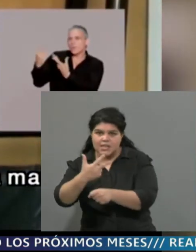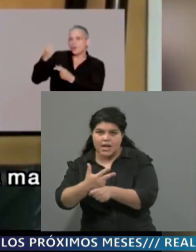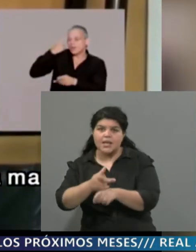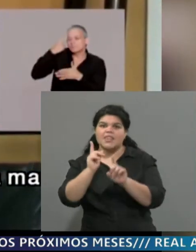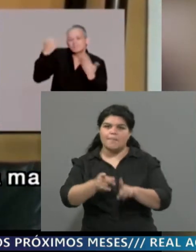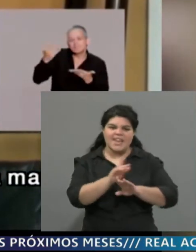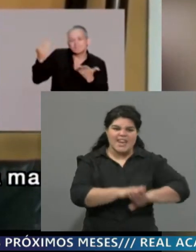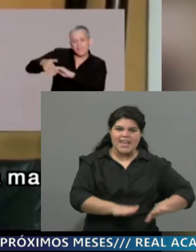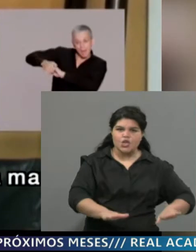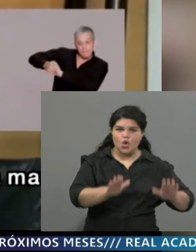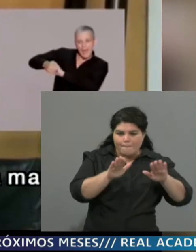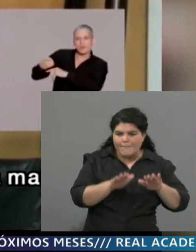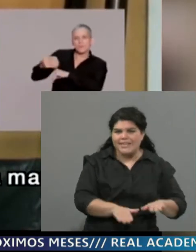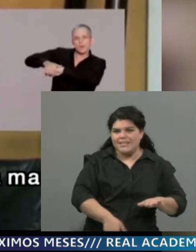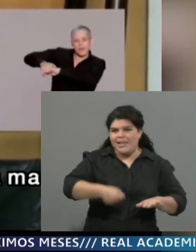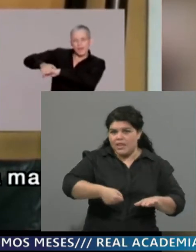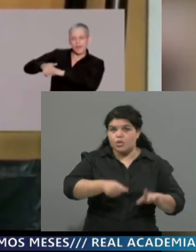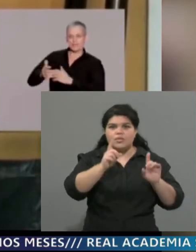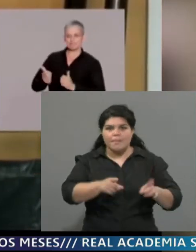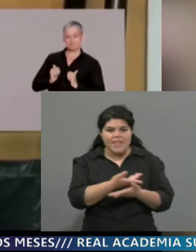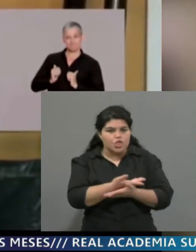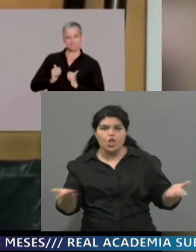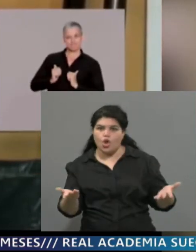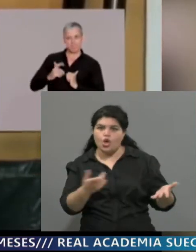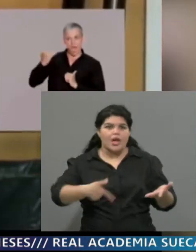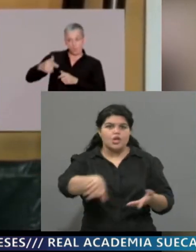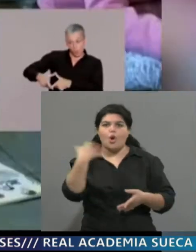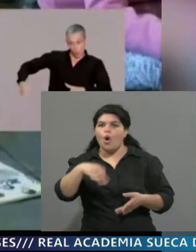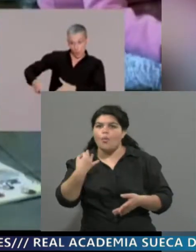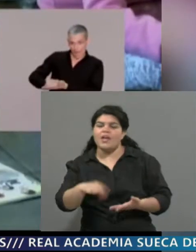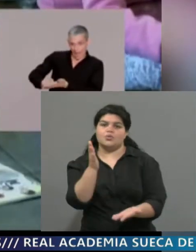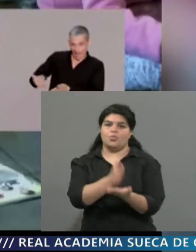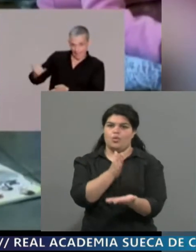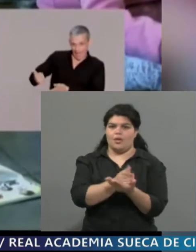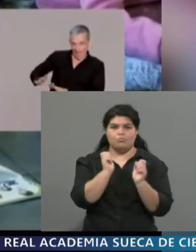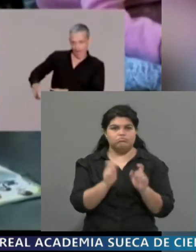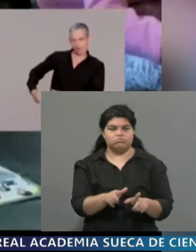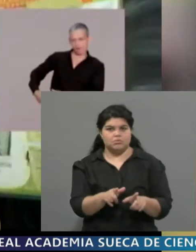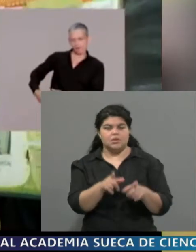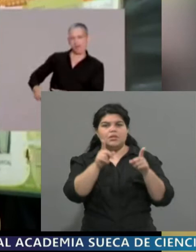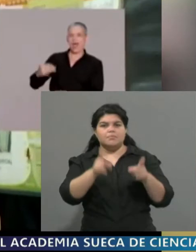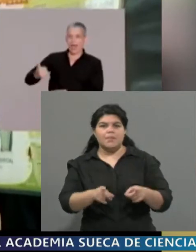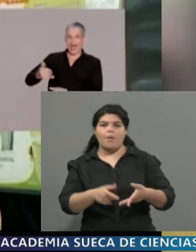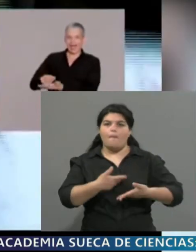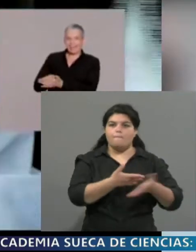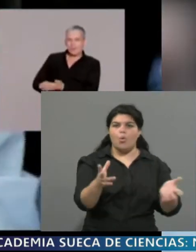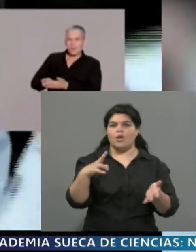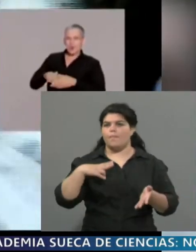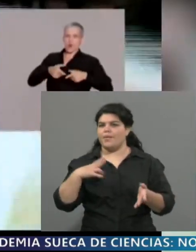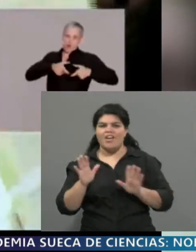No distingue su aplicación entre institutos educativos, establecimientos educativos públicos o